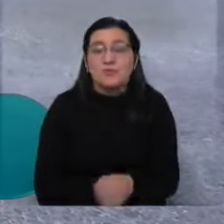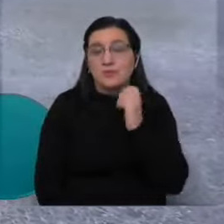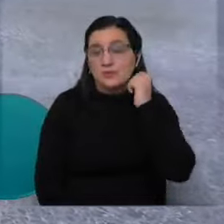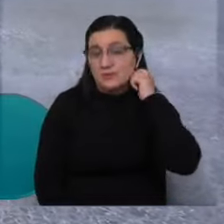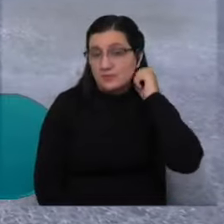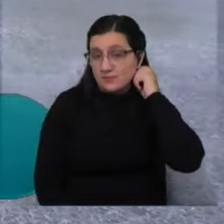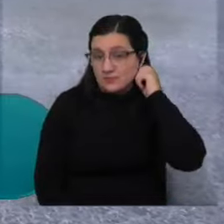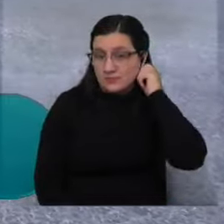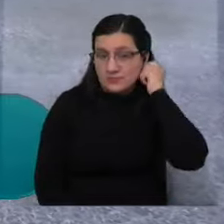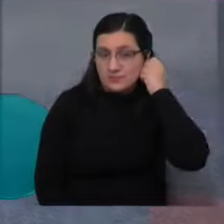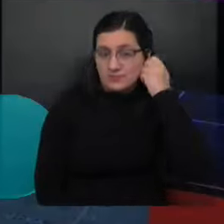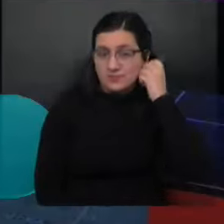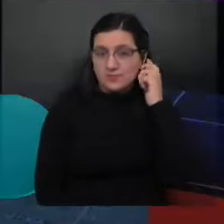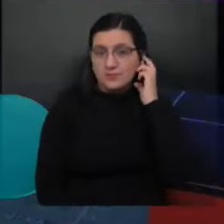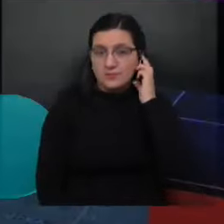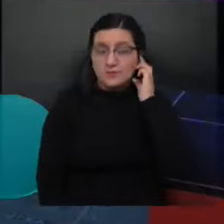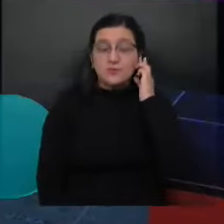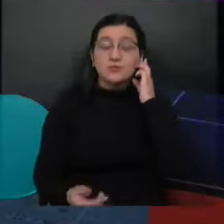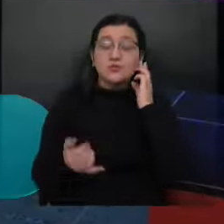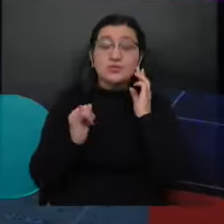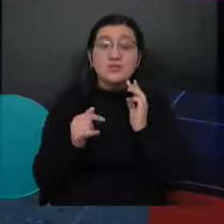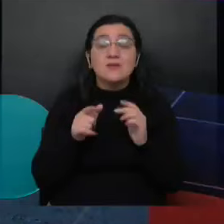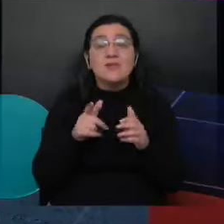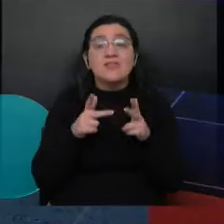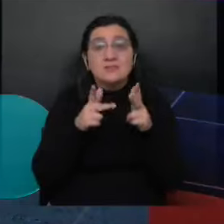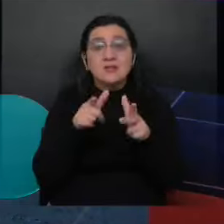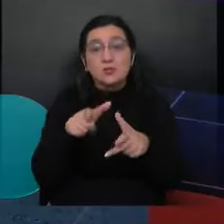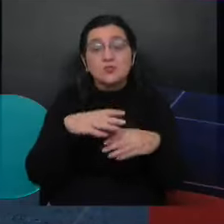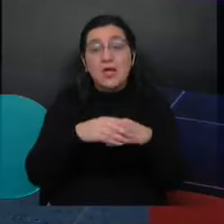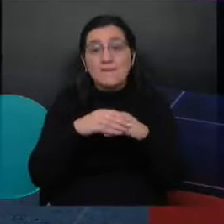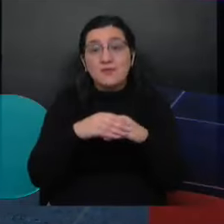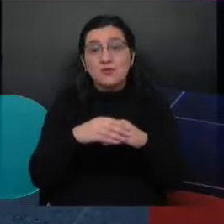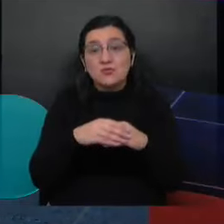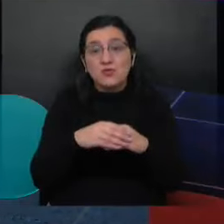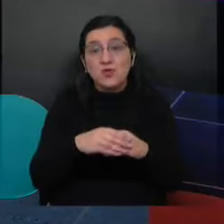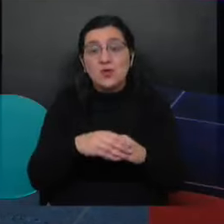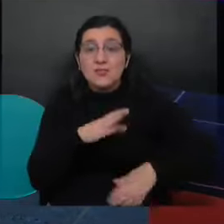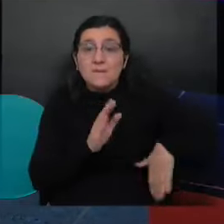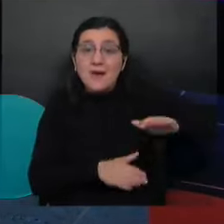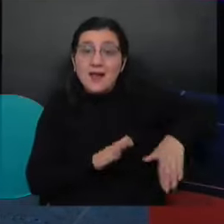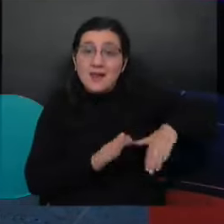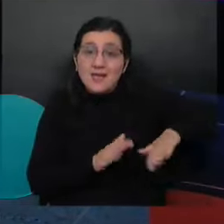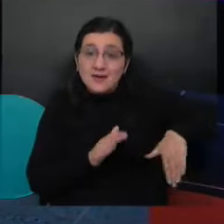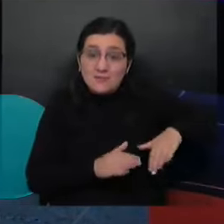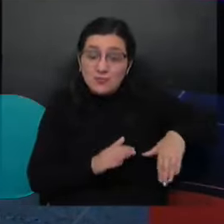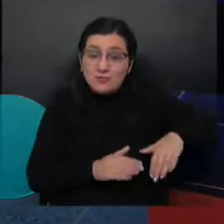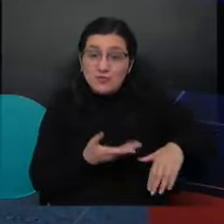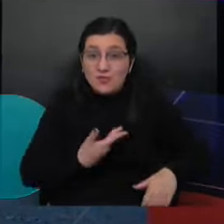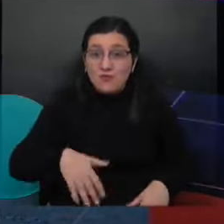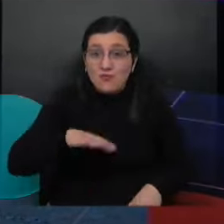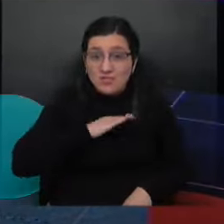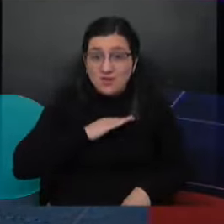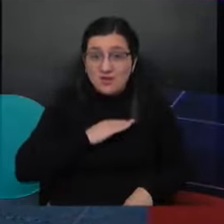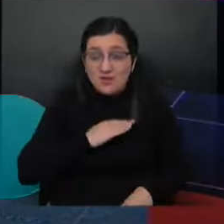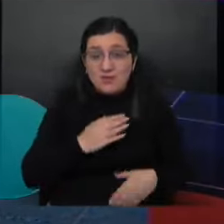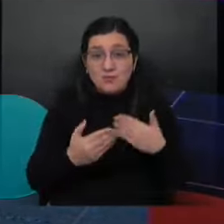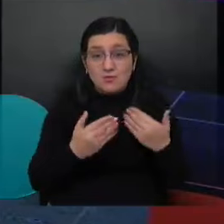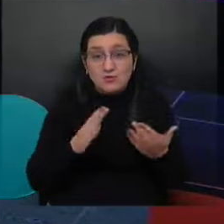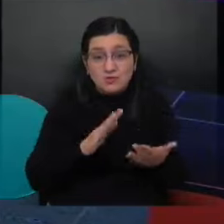que no lo que sí le voy a decir es que sus amigos de Palermo se van a ofender porque usted nombró ahí a cordón